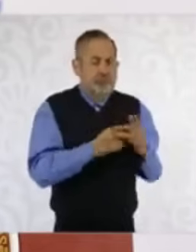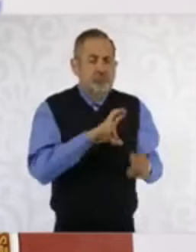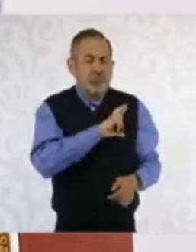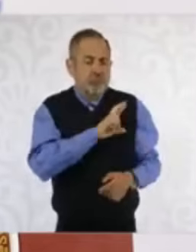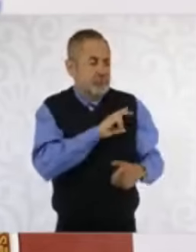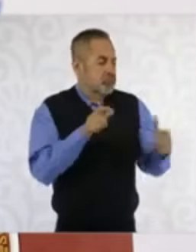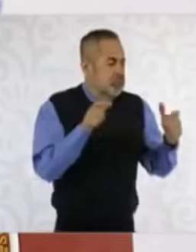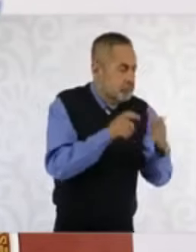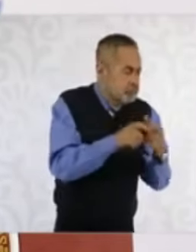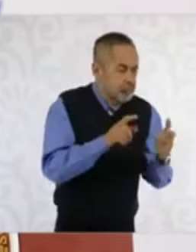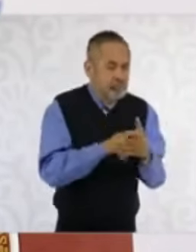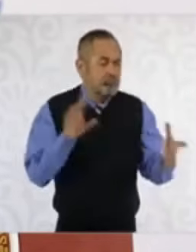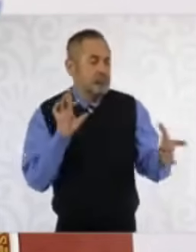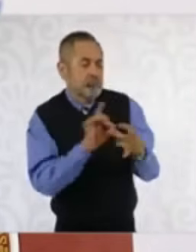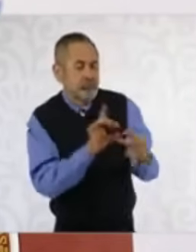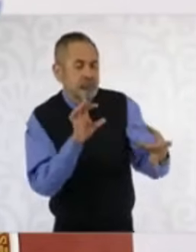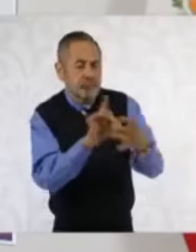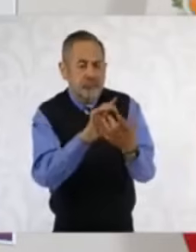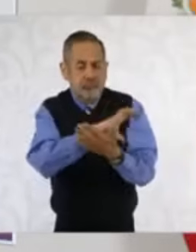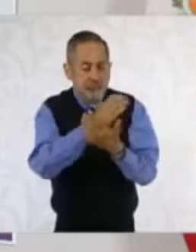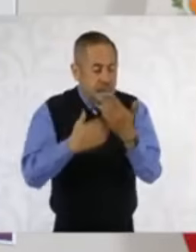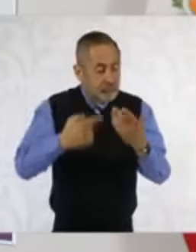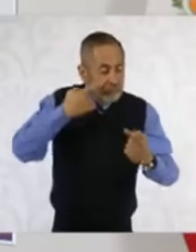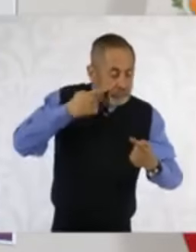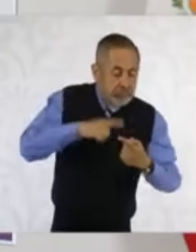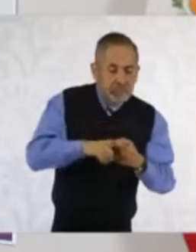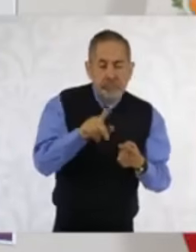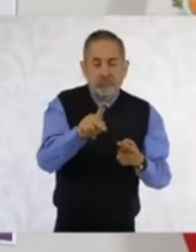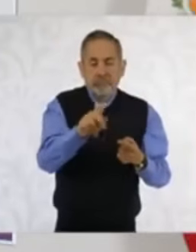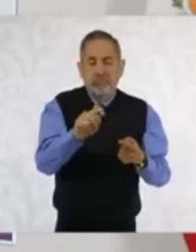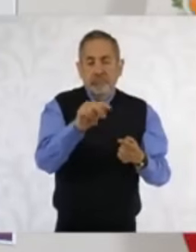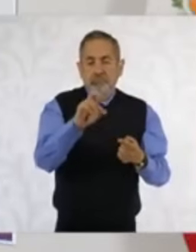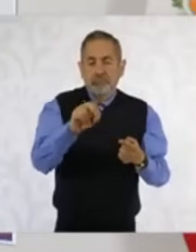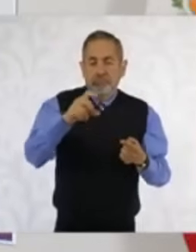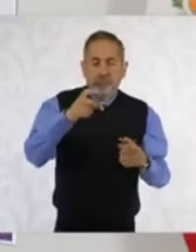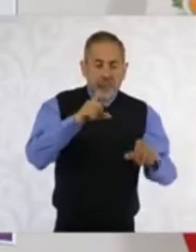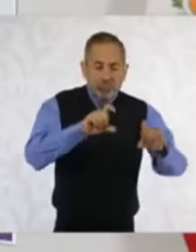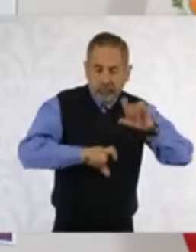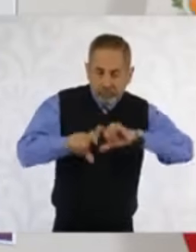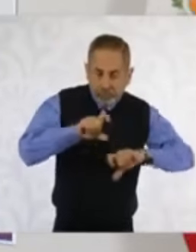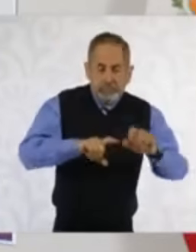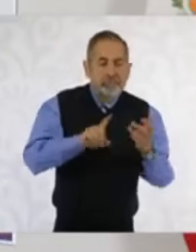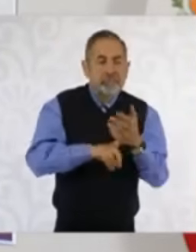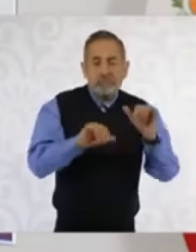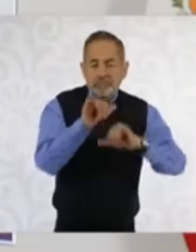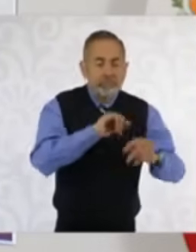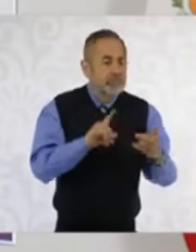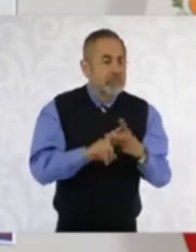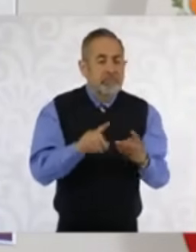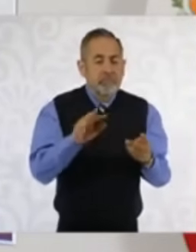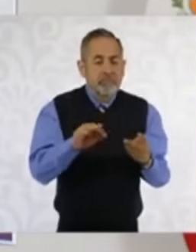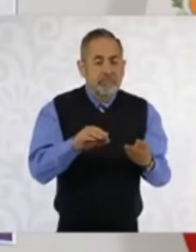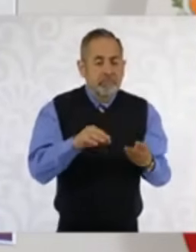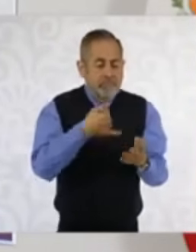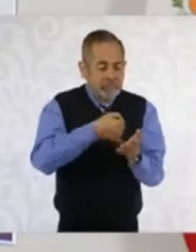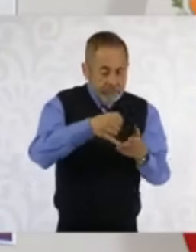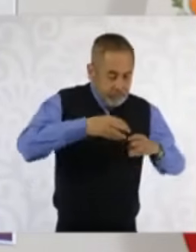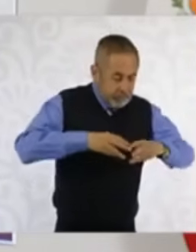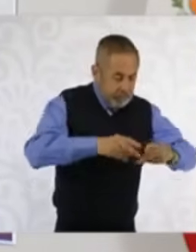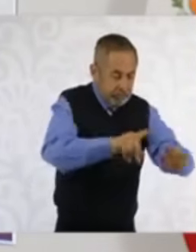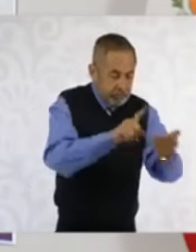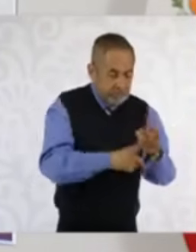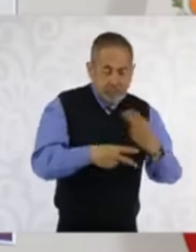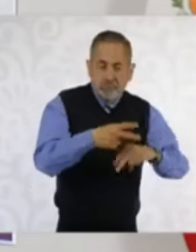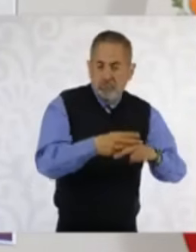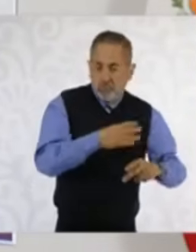super noticia, porque significa que podrán tener una pensión digna y acorde a lo que estuvieron ganando en su último año de trabajo. Es una forma de